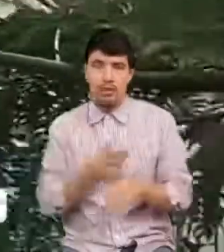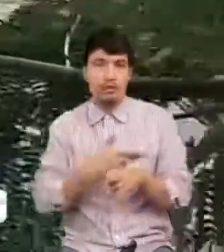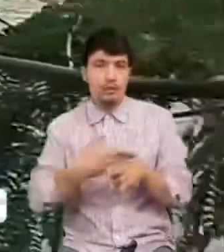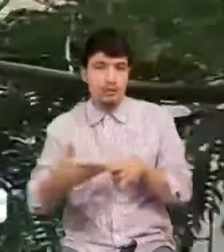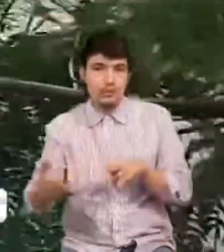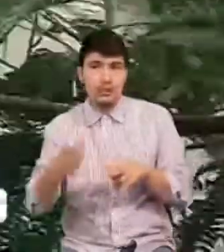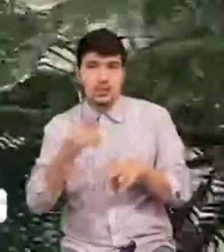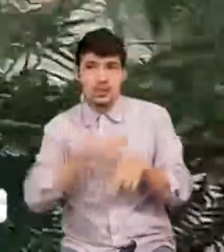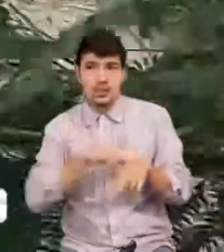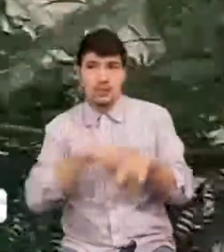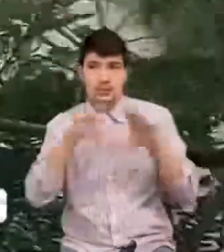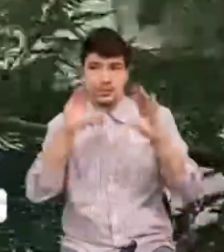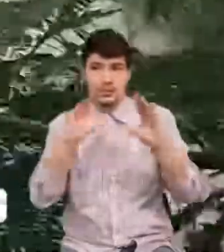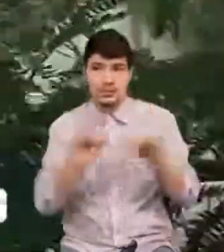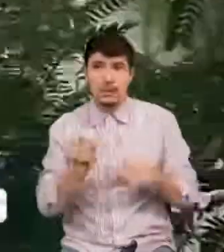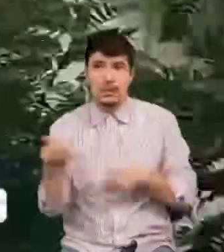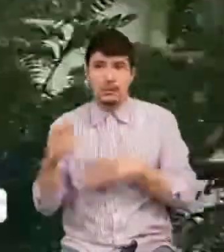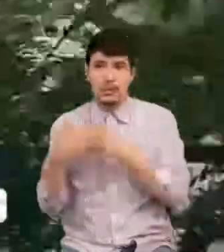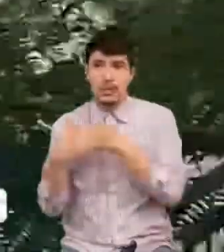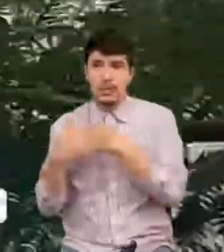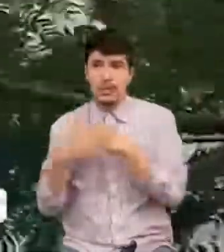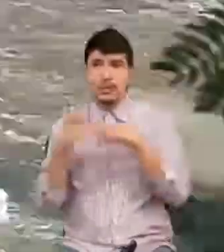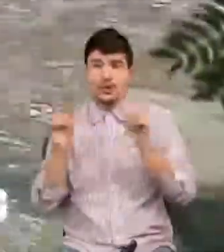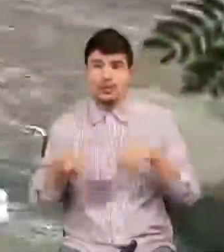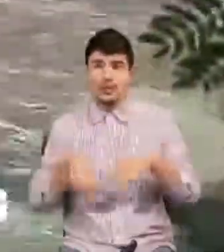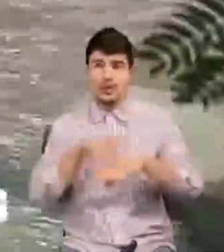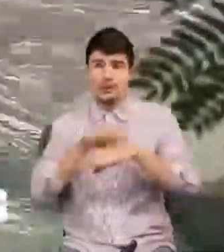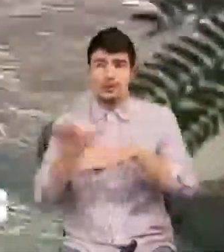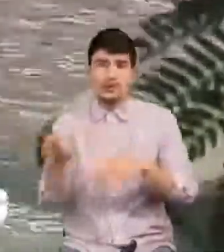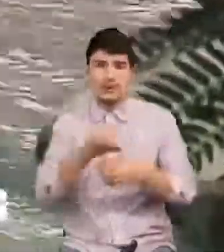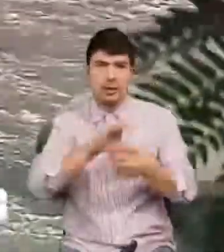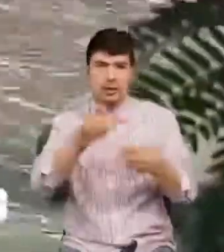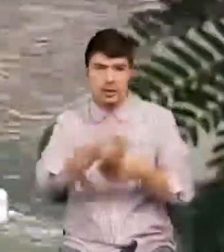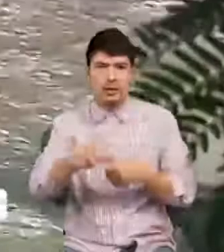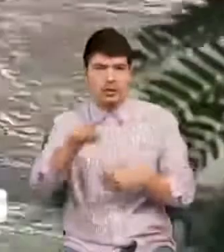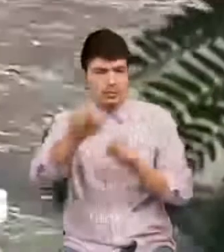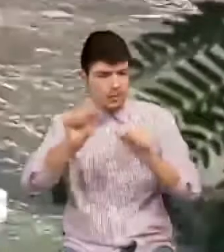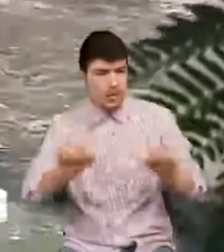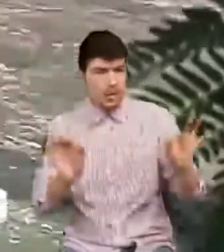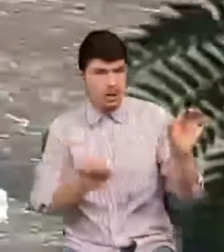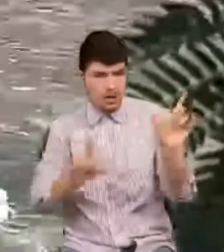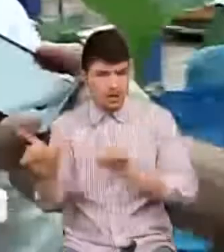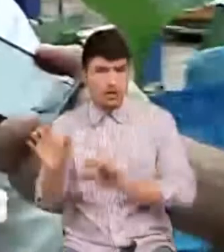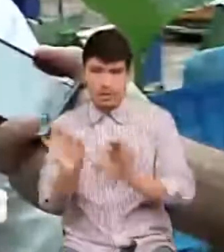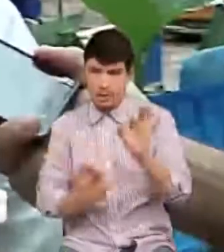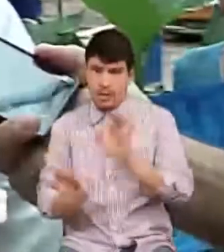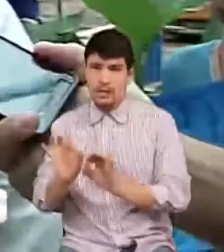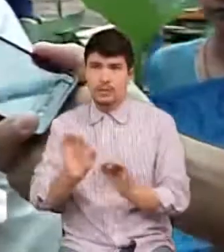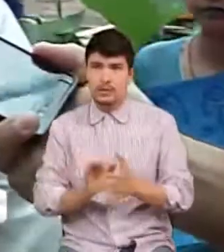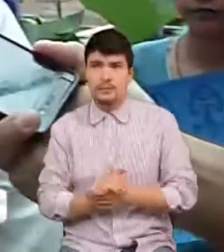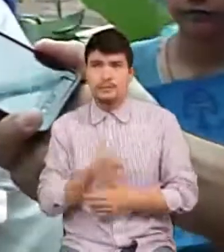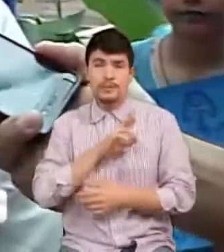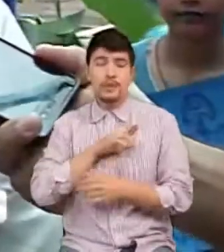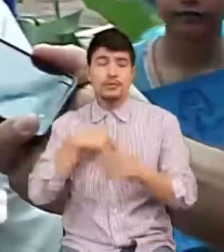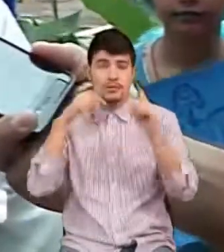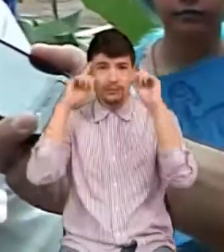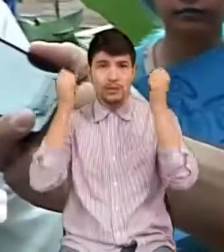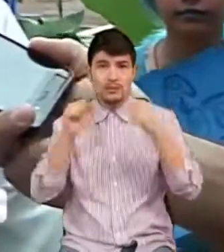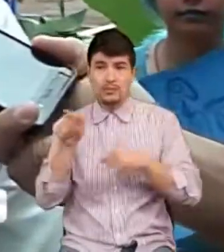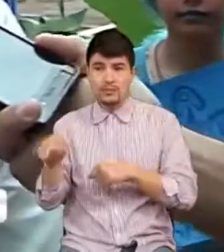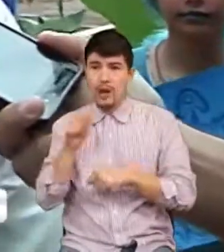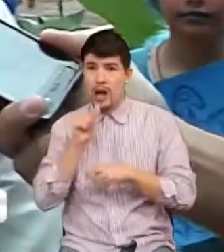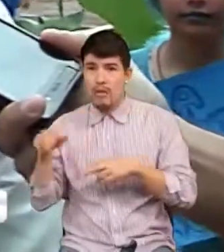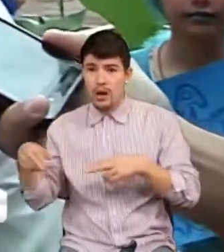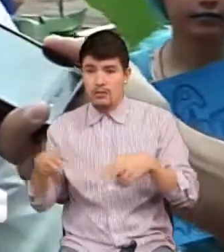secos. Esa es la advertencia de Corponor y también el llamado a la ciudadanía para que esté preparada. Estamos preocupados porque el río